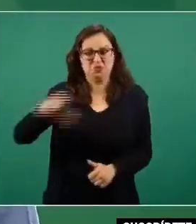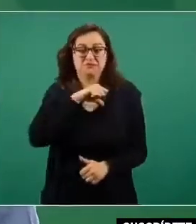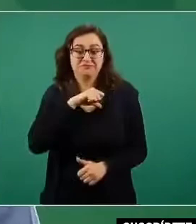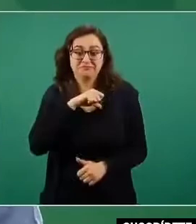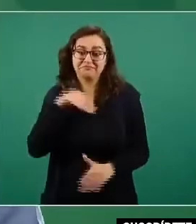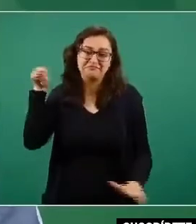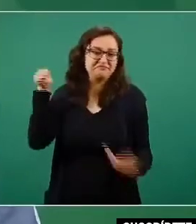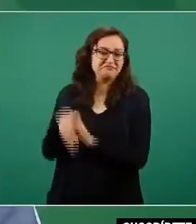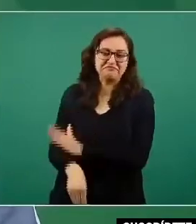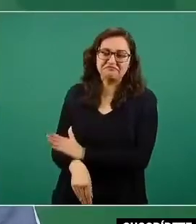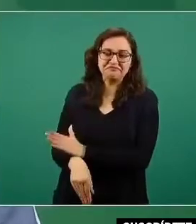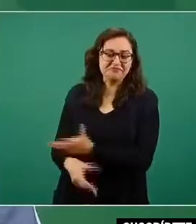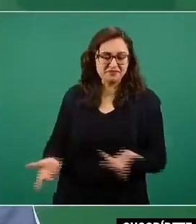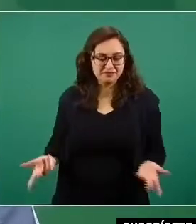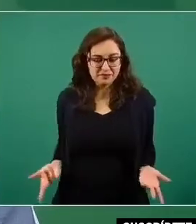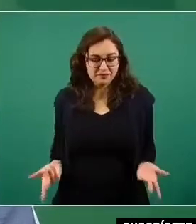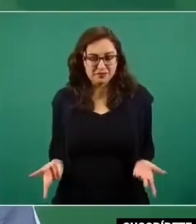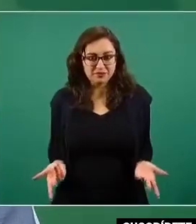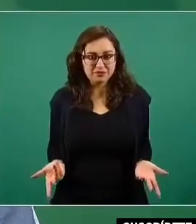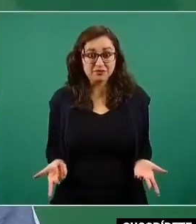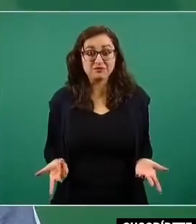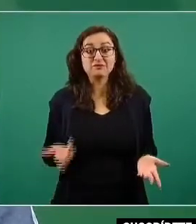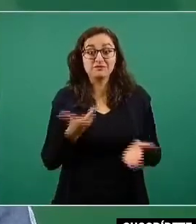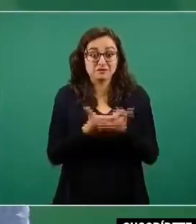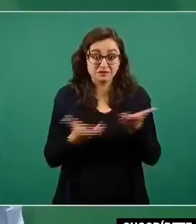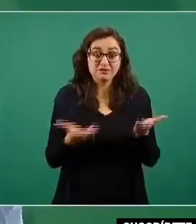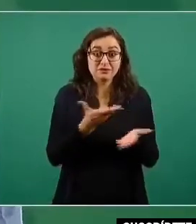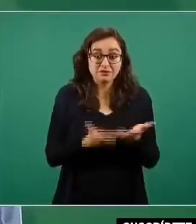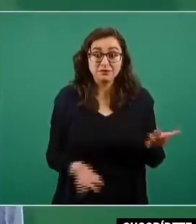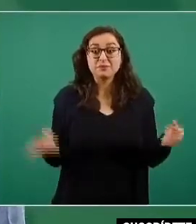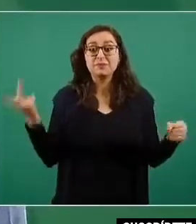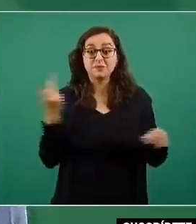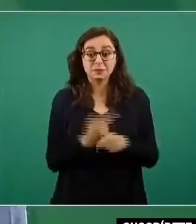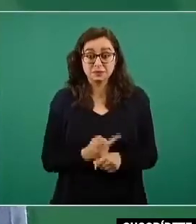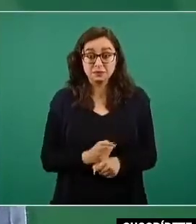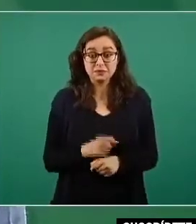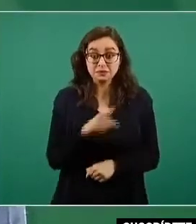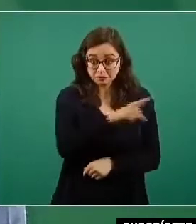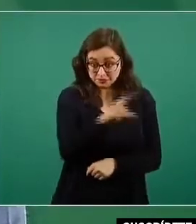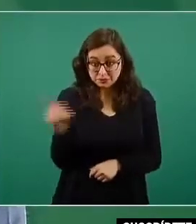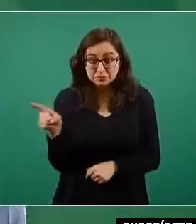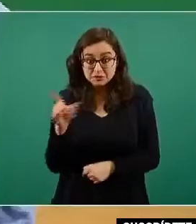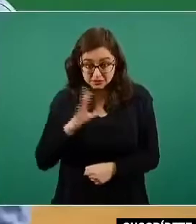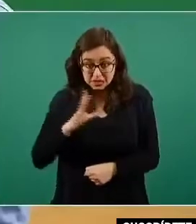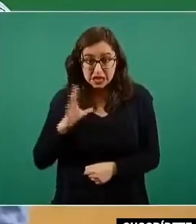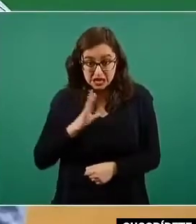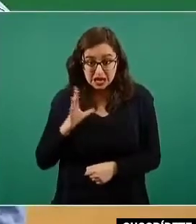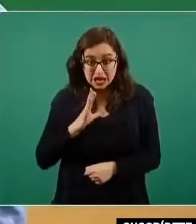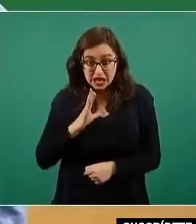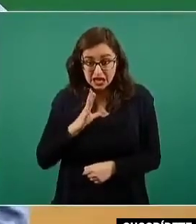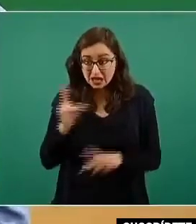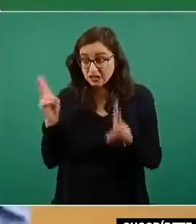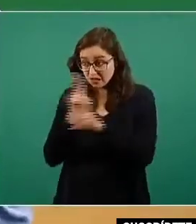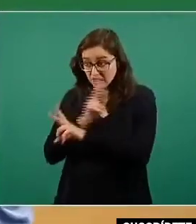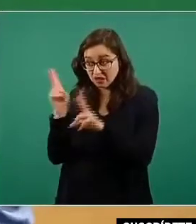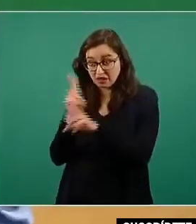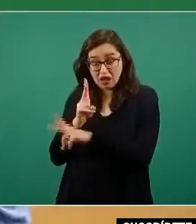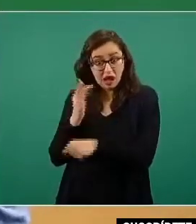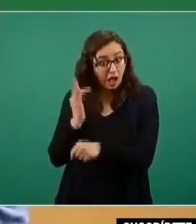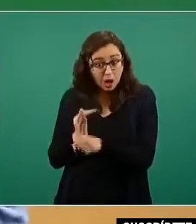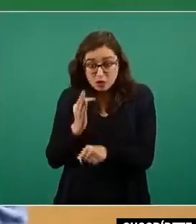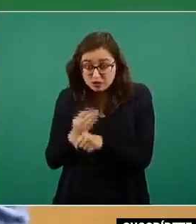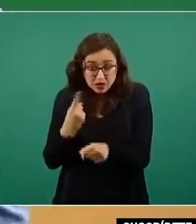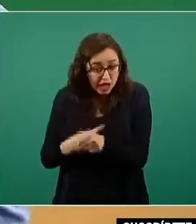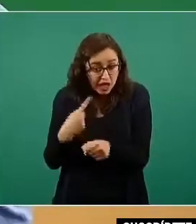dramática, cada familia, cada persona que tenga un tanque de oxígeno que no lo necesite en ese